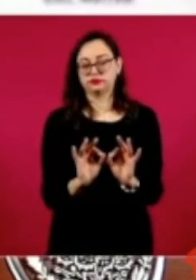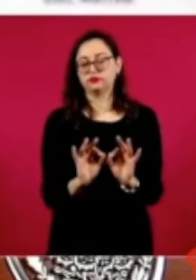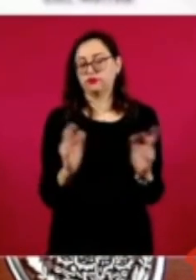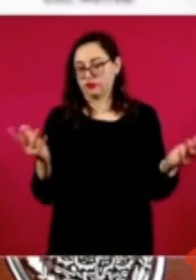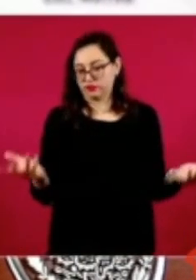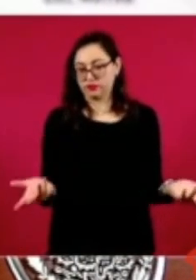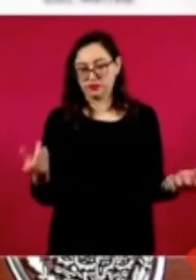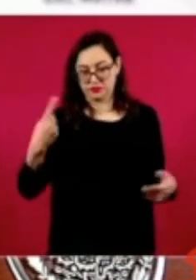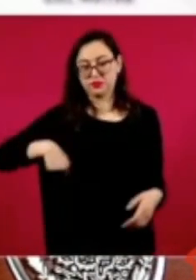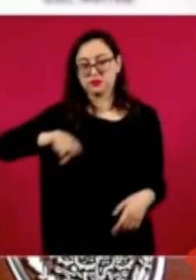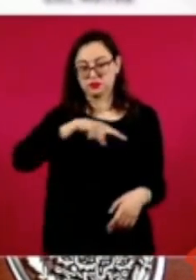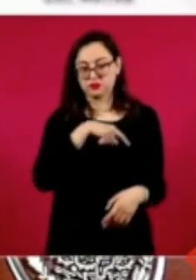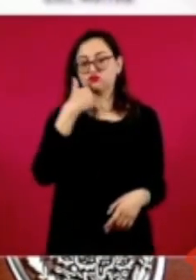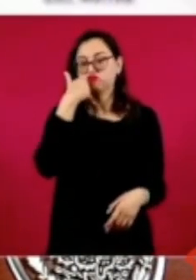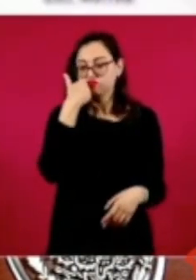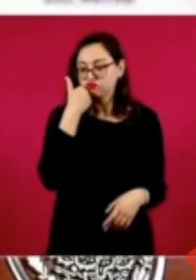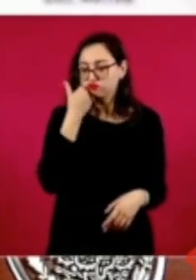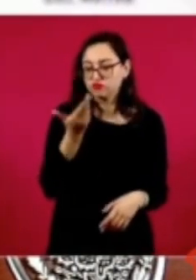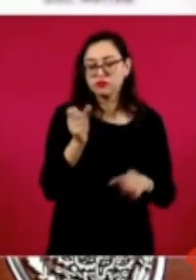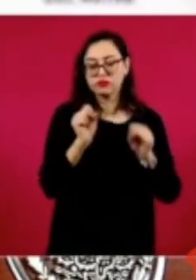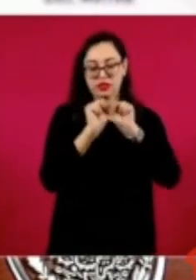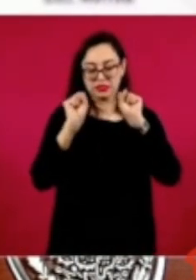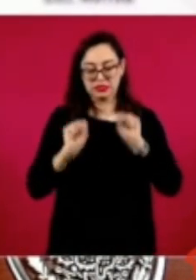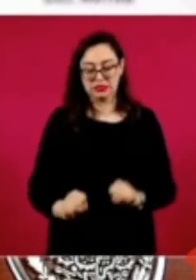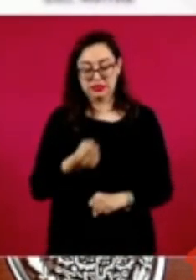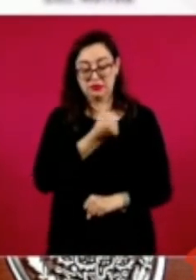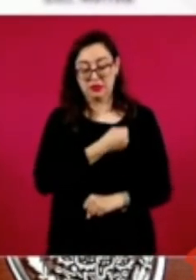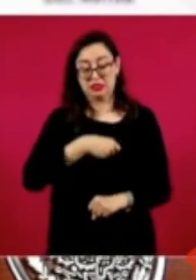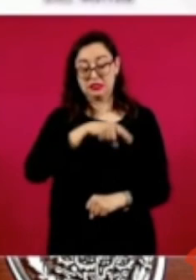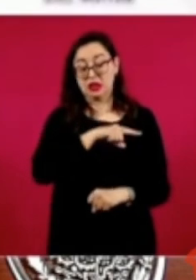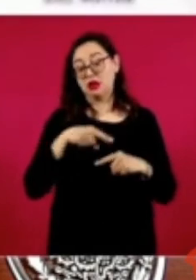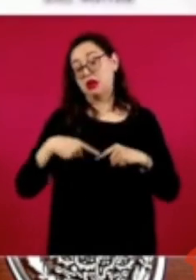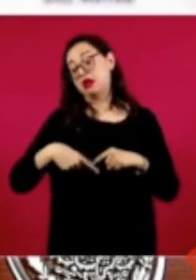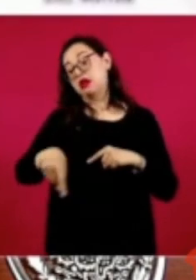tengamos un buen sistema de salud. Antes de que yo termine,